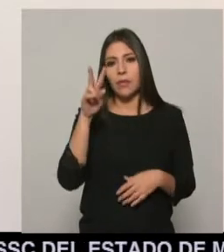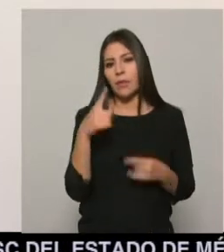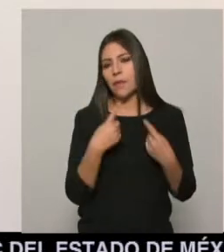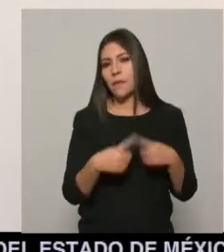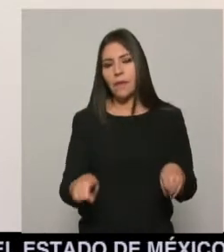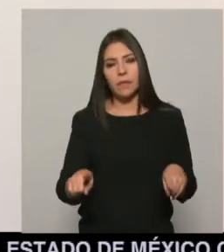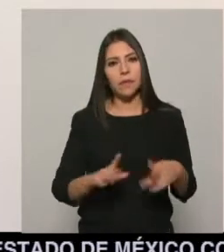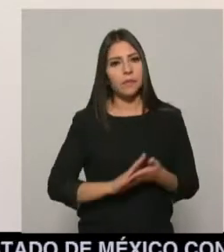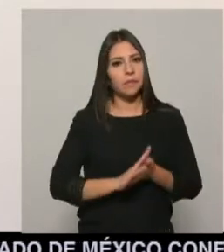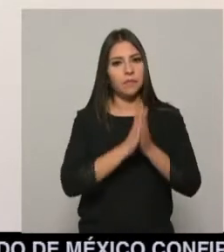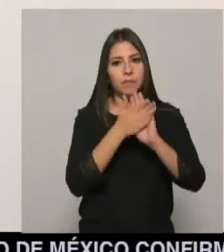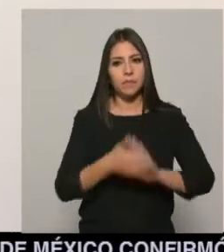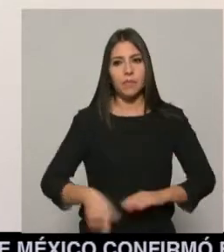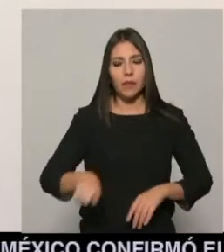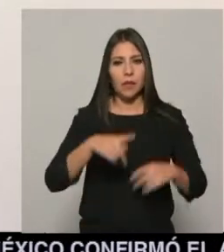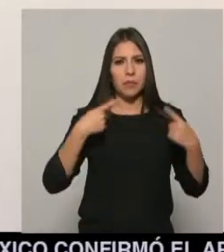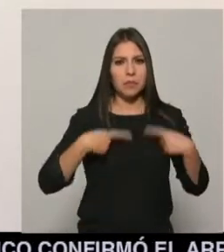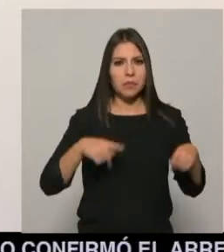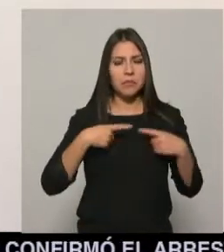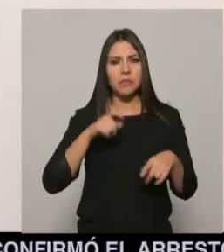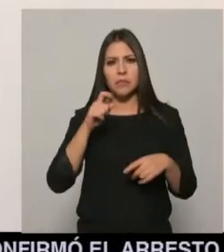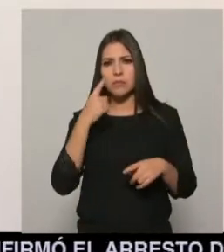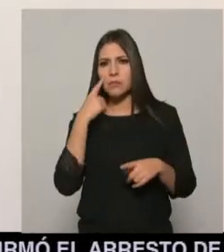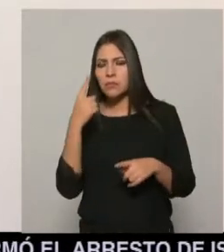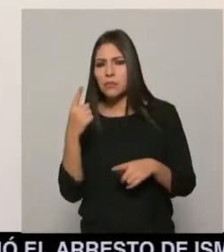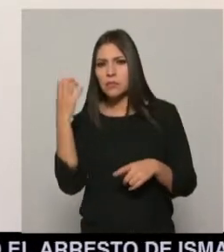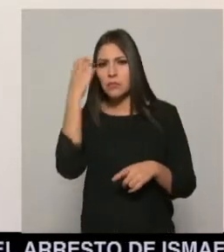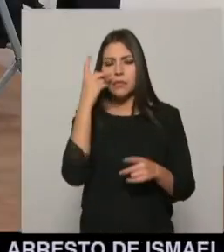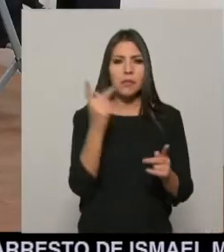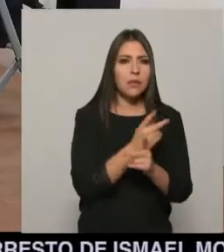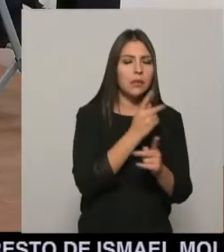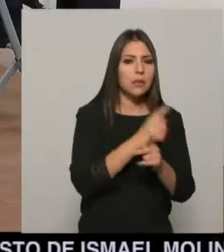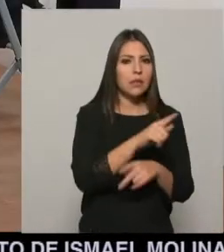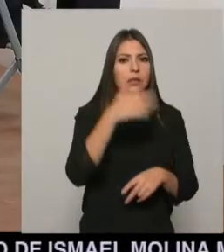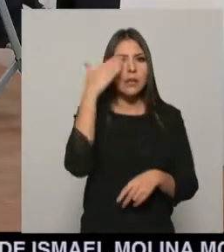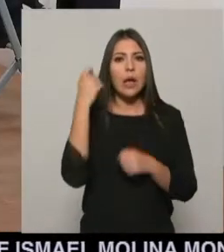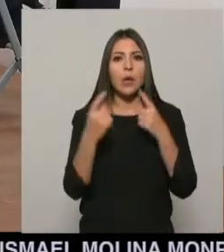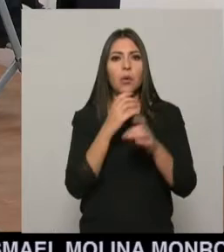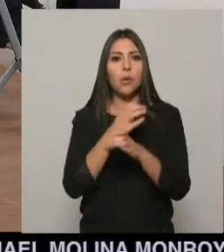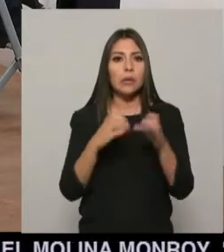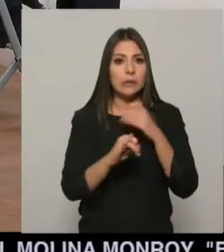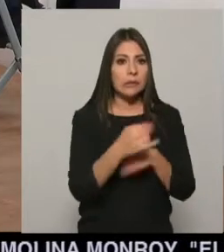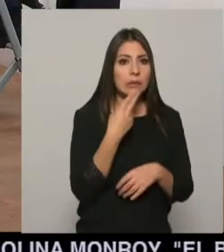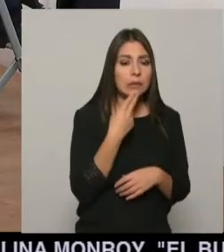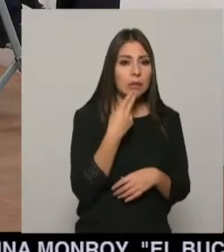Los ciudadanos en la capital son muy objetivos, muy críticos y saben lo que está funcionando y lo que no está